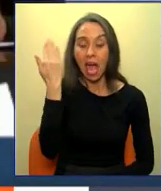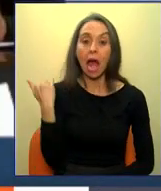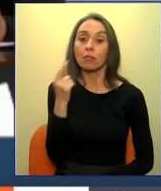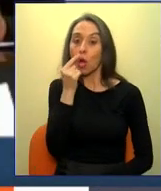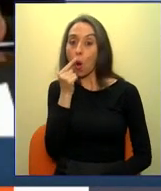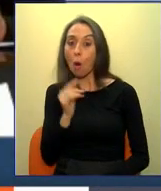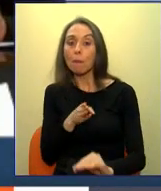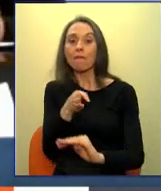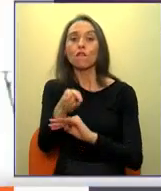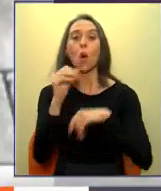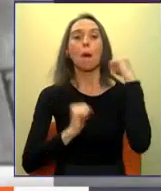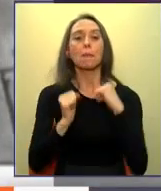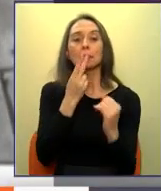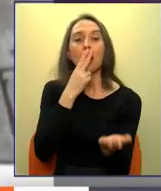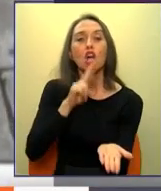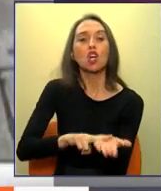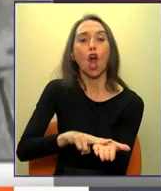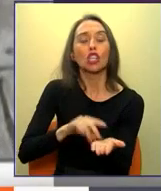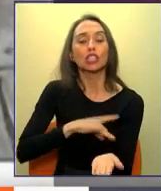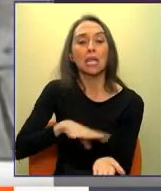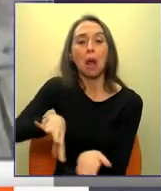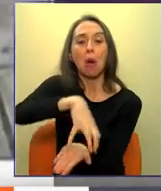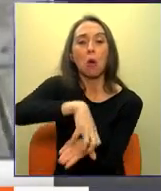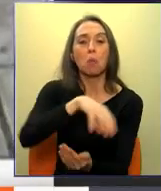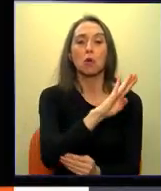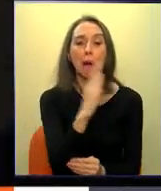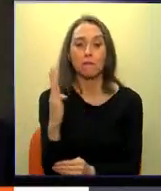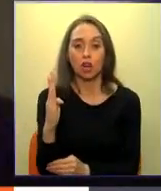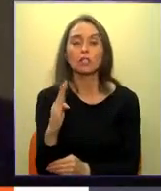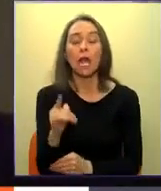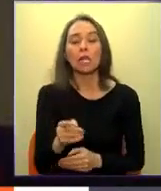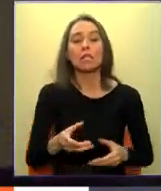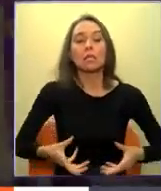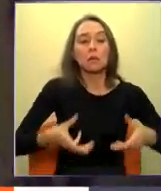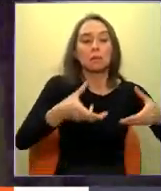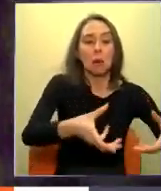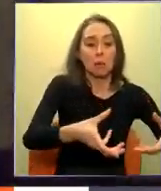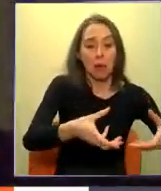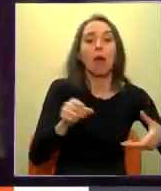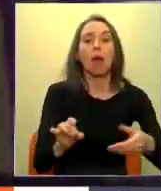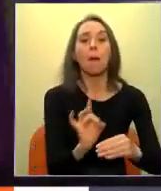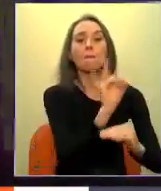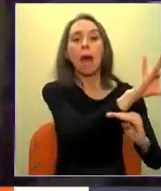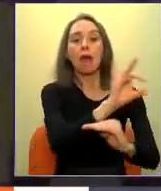a Correos de Chile en el bosque y envió ambos paquetes.